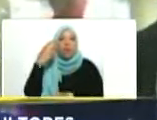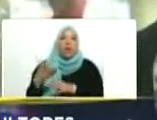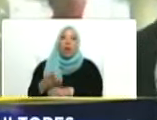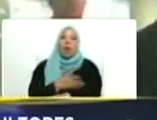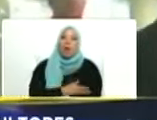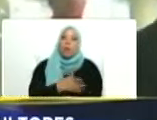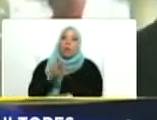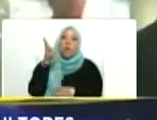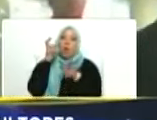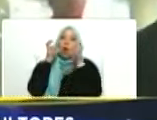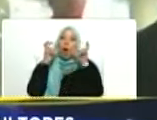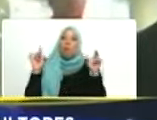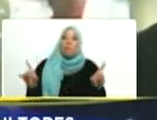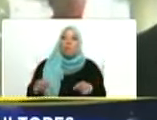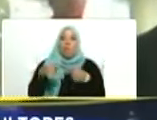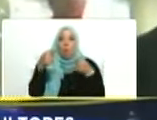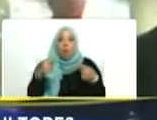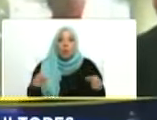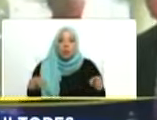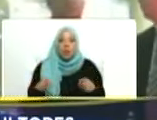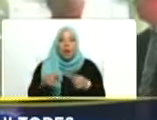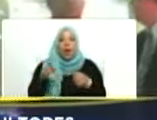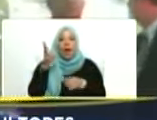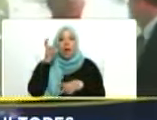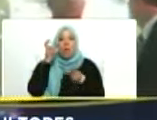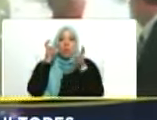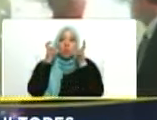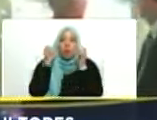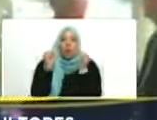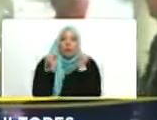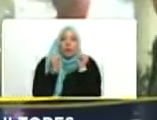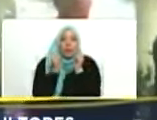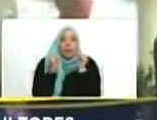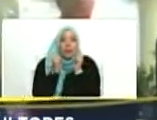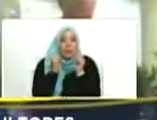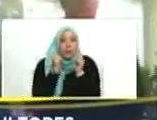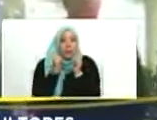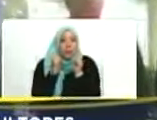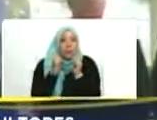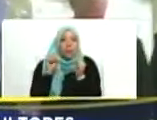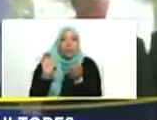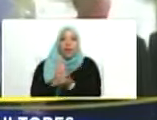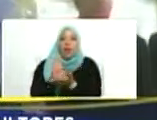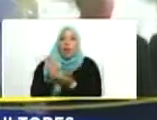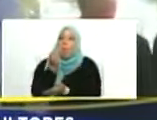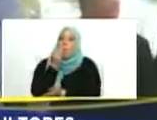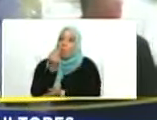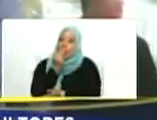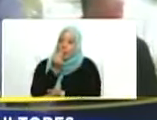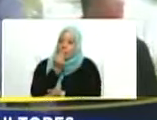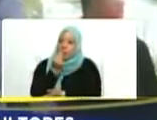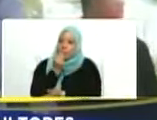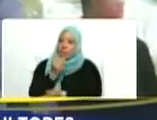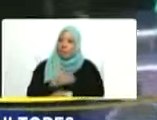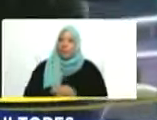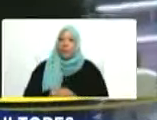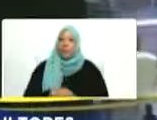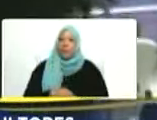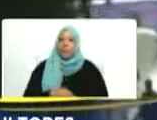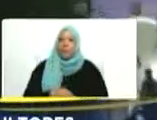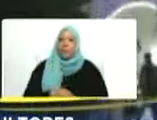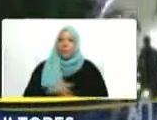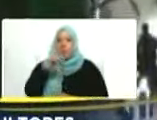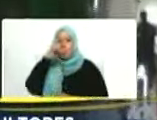vamos a escuchar música. Está haciendo frío, hay que comer, ¿verdad? Un